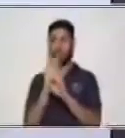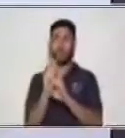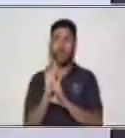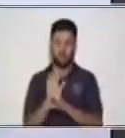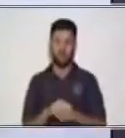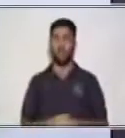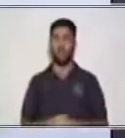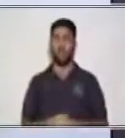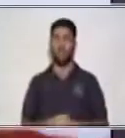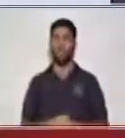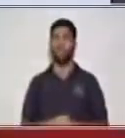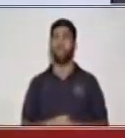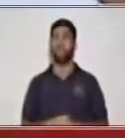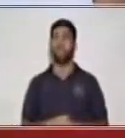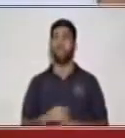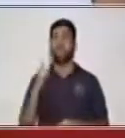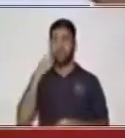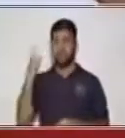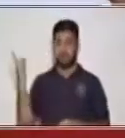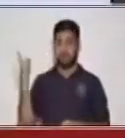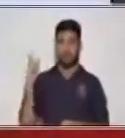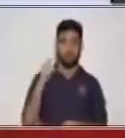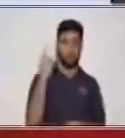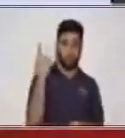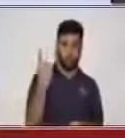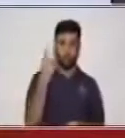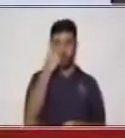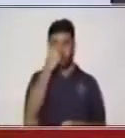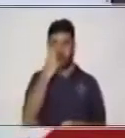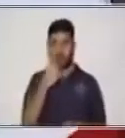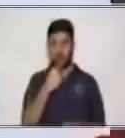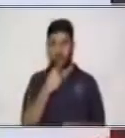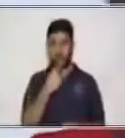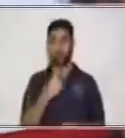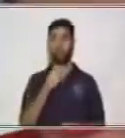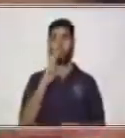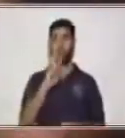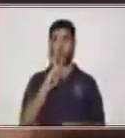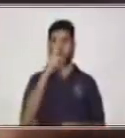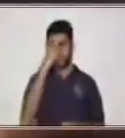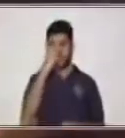unos ejercicios. Aquí hay un centavo, dos centavos.